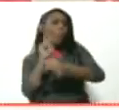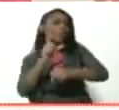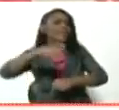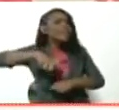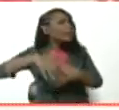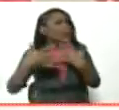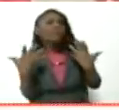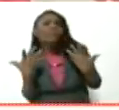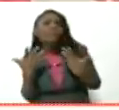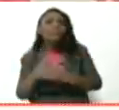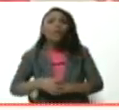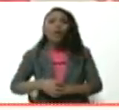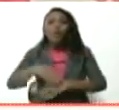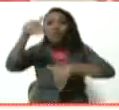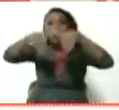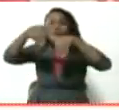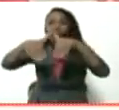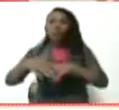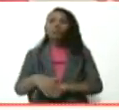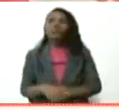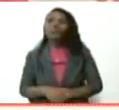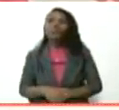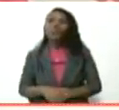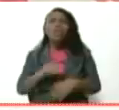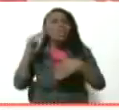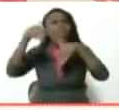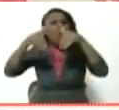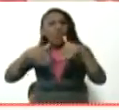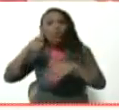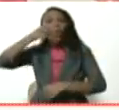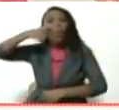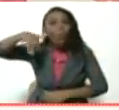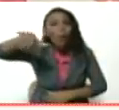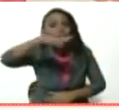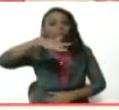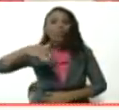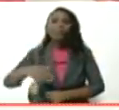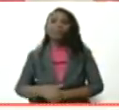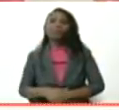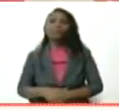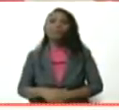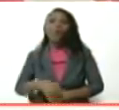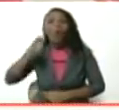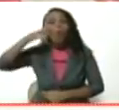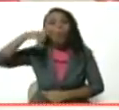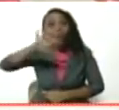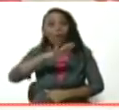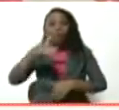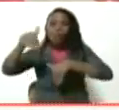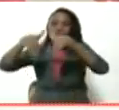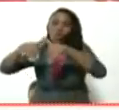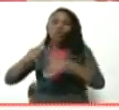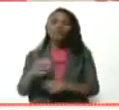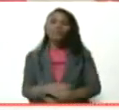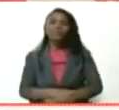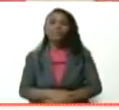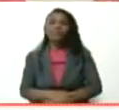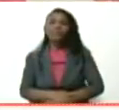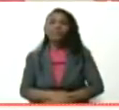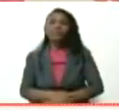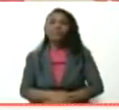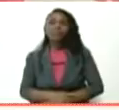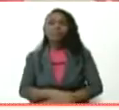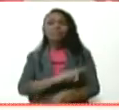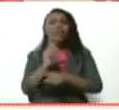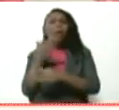es tener votos. Y con los votos, pueblo. O con los pueblos, votos.